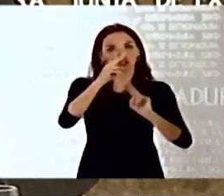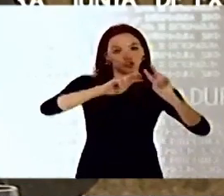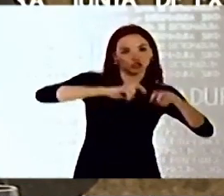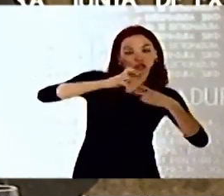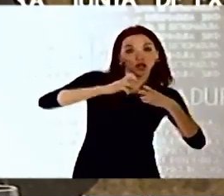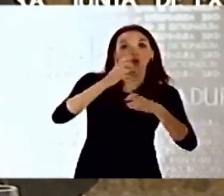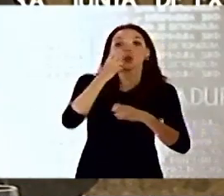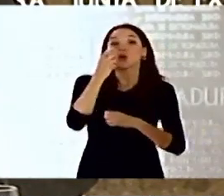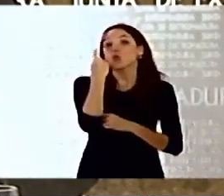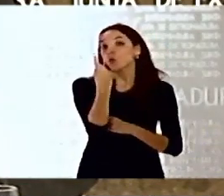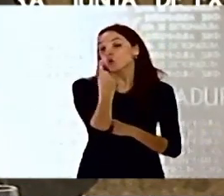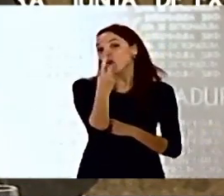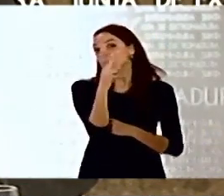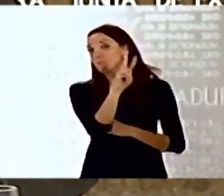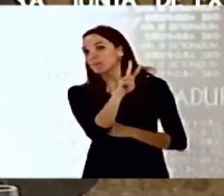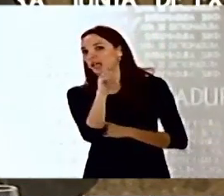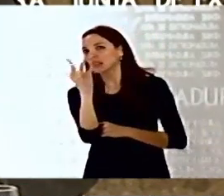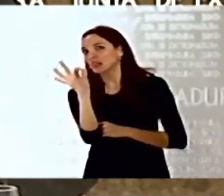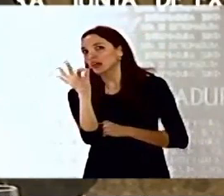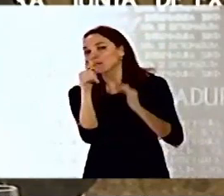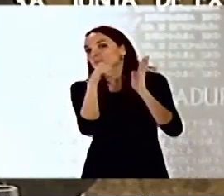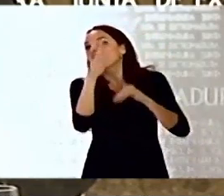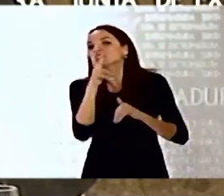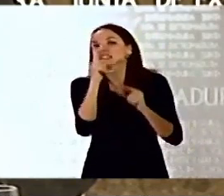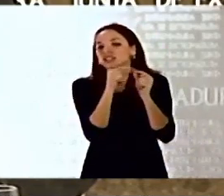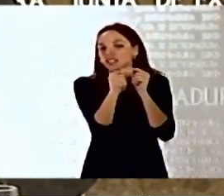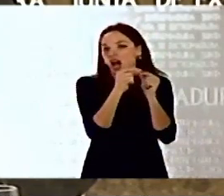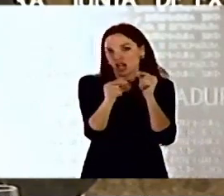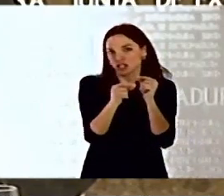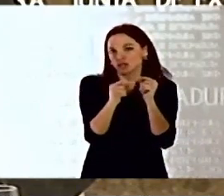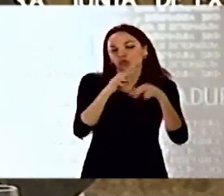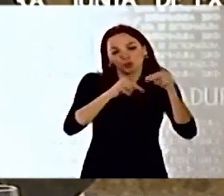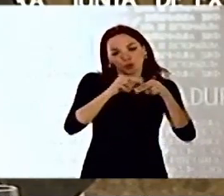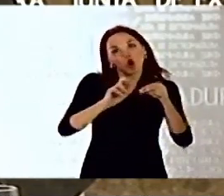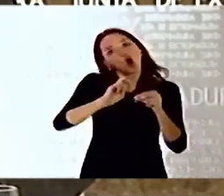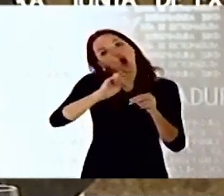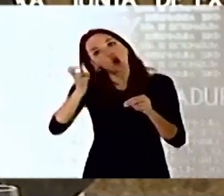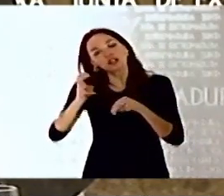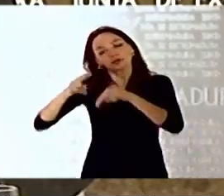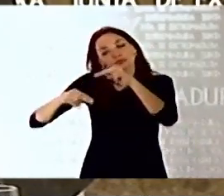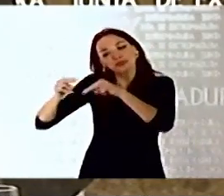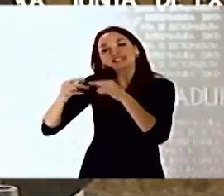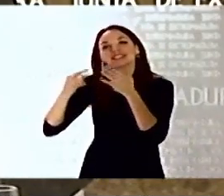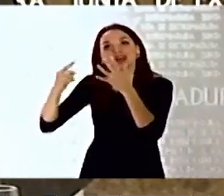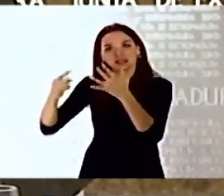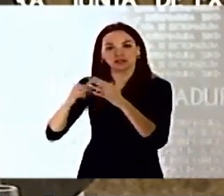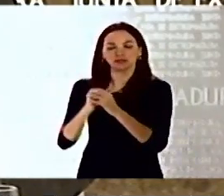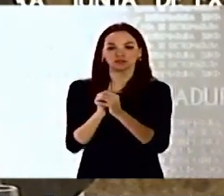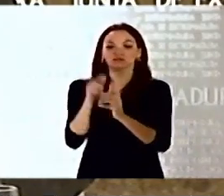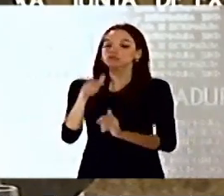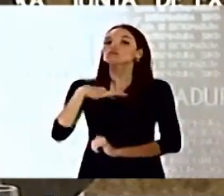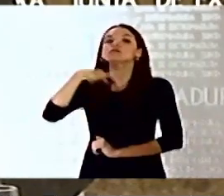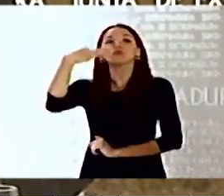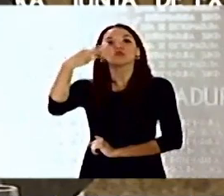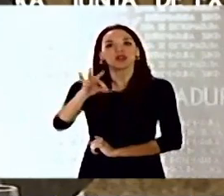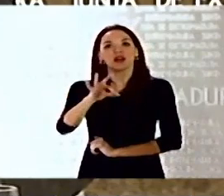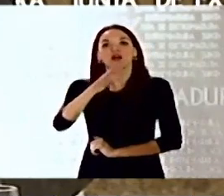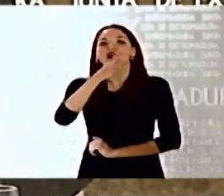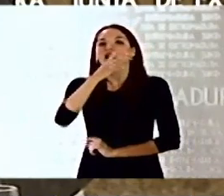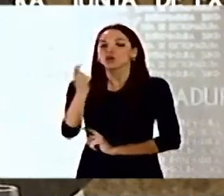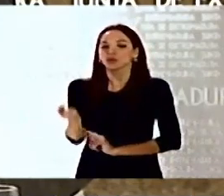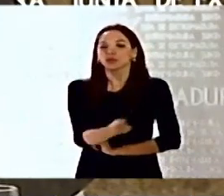20 y tantas hectáreas y otra de 6 hectáreas, donde se va a poder regar por presión natural